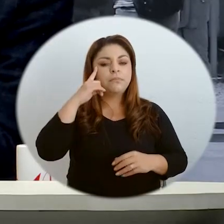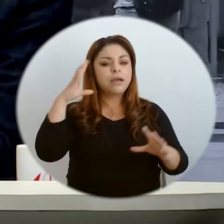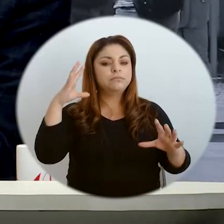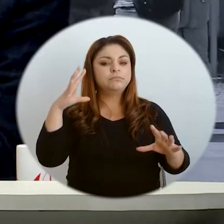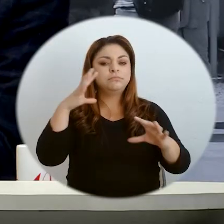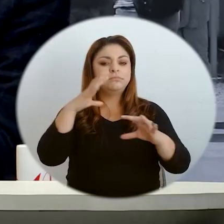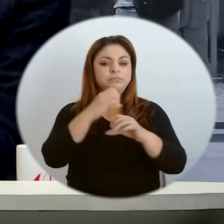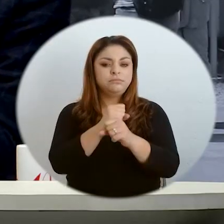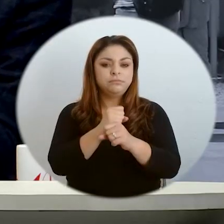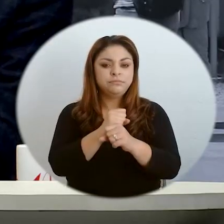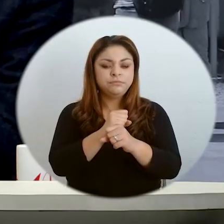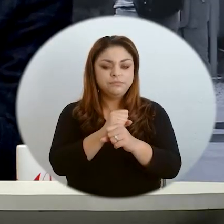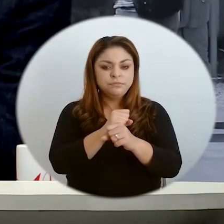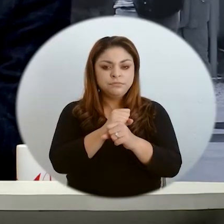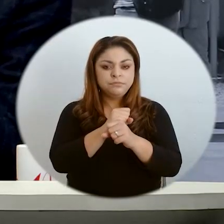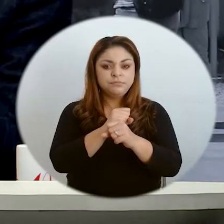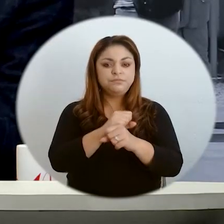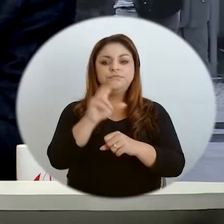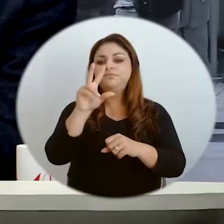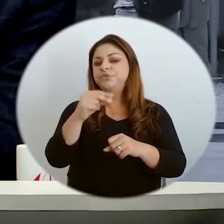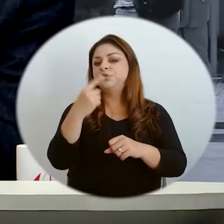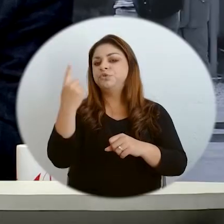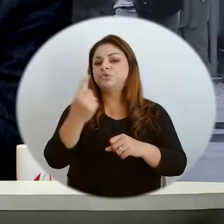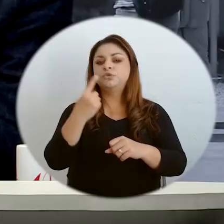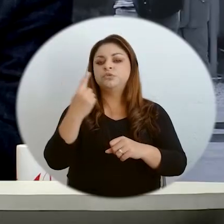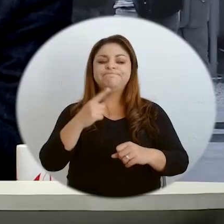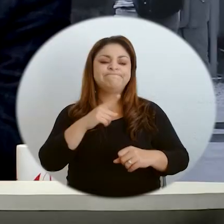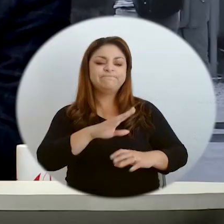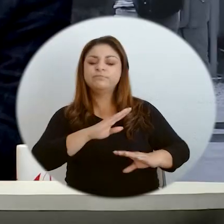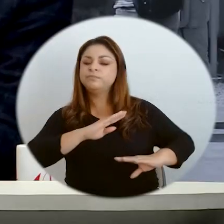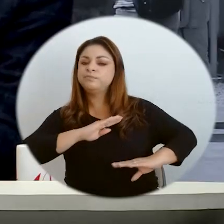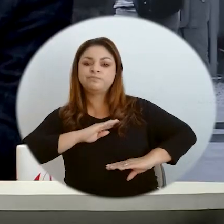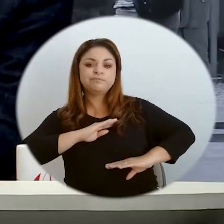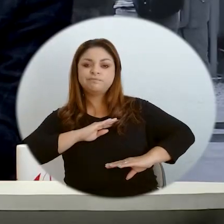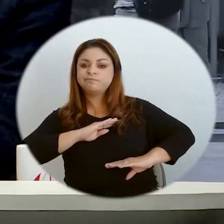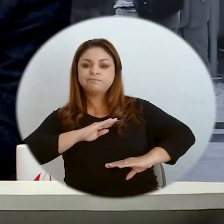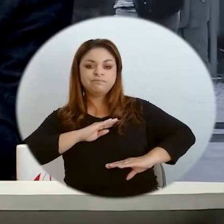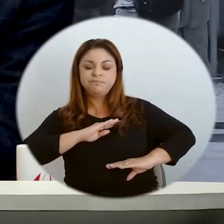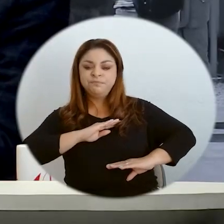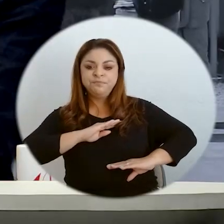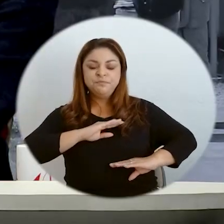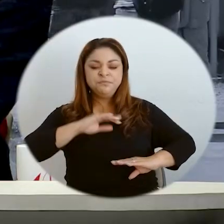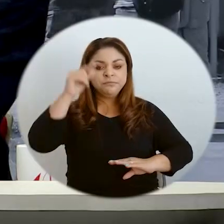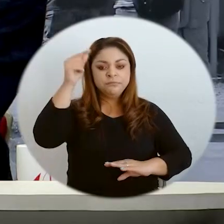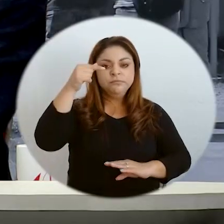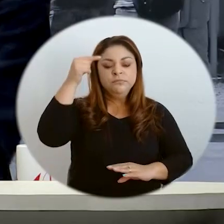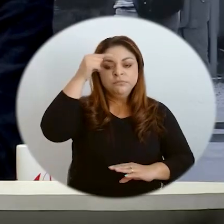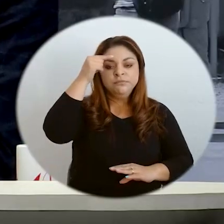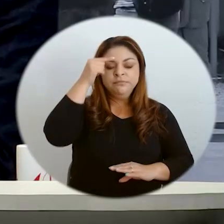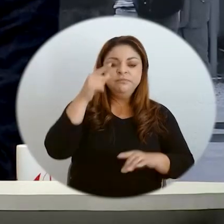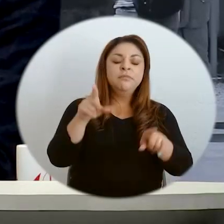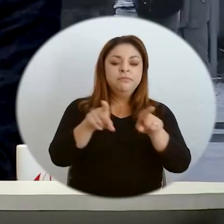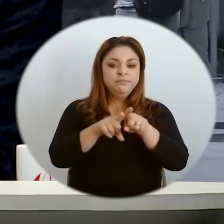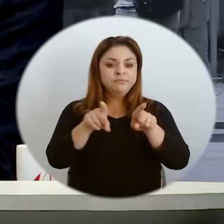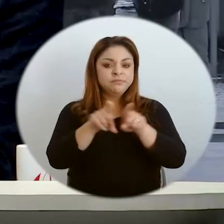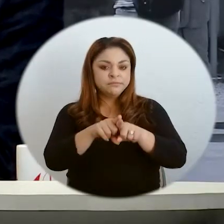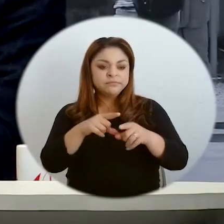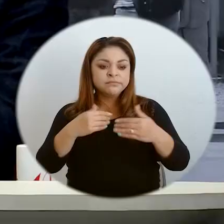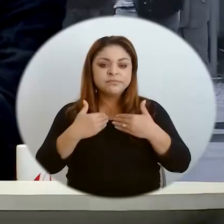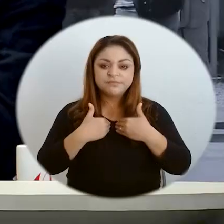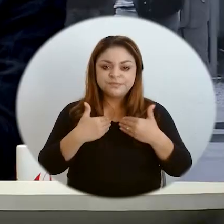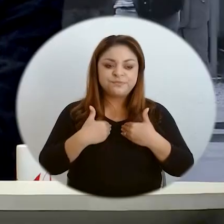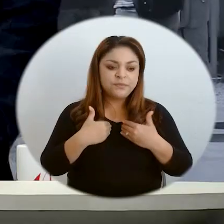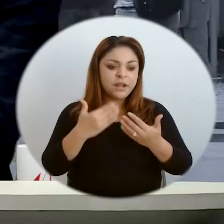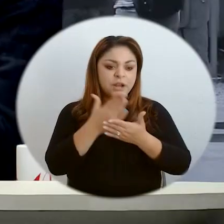para resumir esa idea, ¿verdad? No es solo estar descontento con un gobierno, es ir, además del componente ideológico que ya hemos hablado,